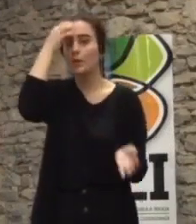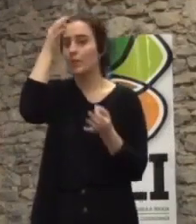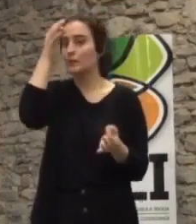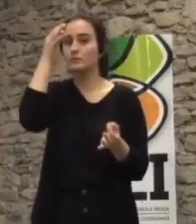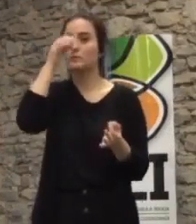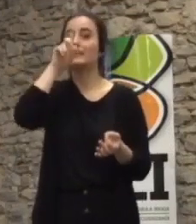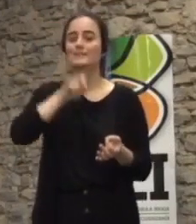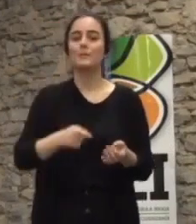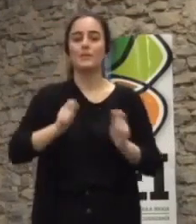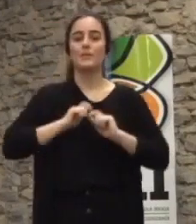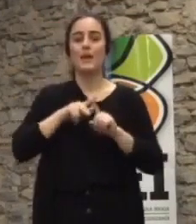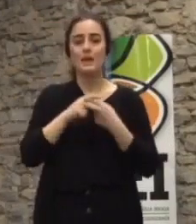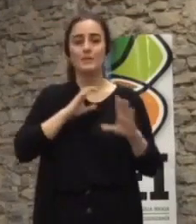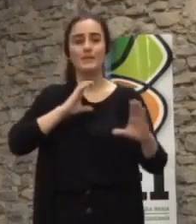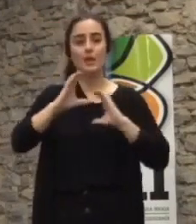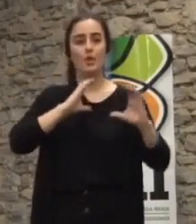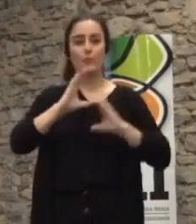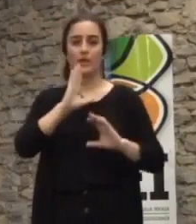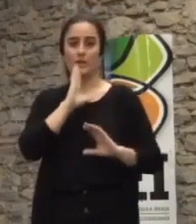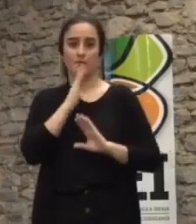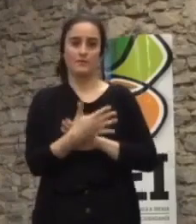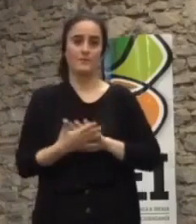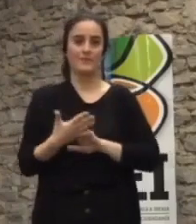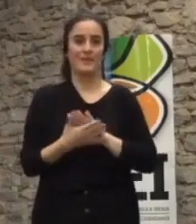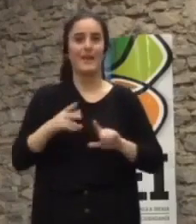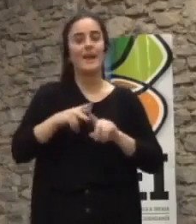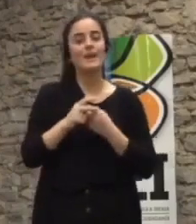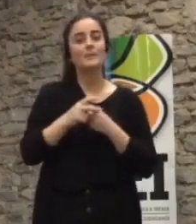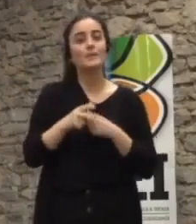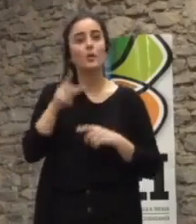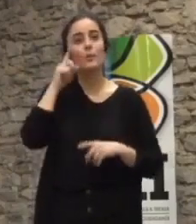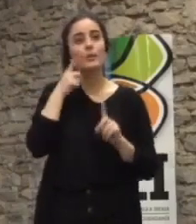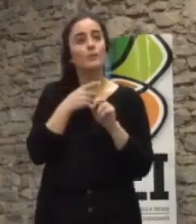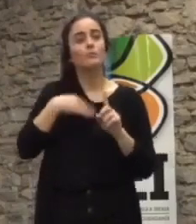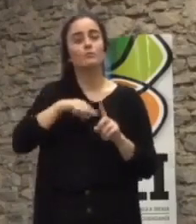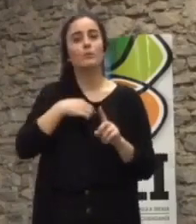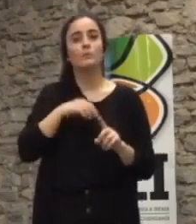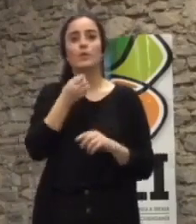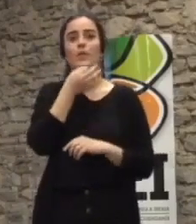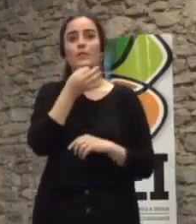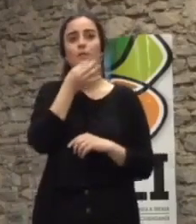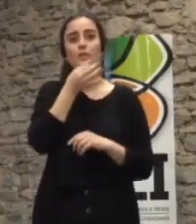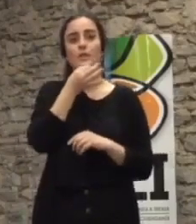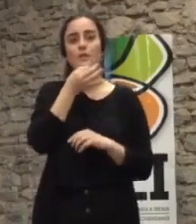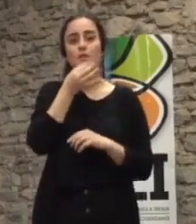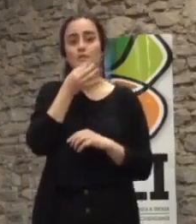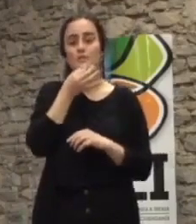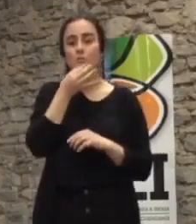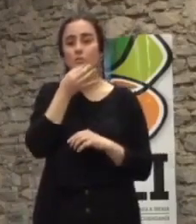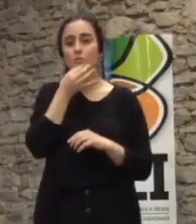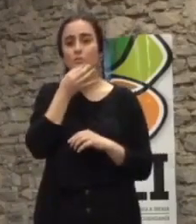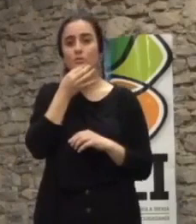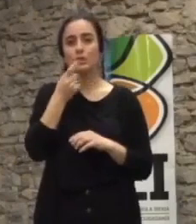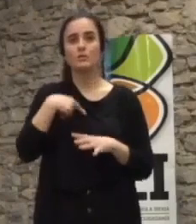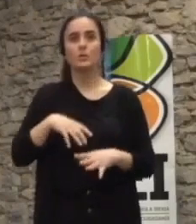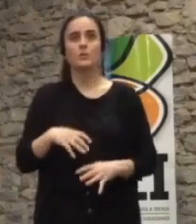también nos va a dar herramientas de comunicación de las que estamos hablando. Herramientas para que podamos tomar un discurso que nos agarra a lo más profundo de nosotros mismos y nos parece